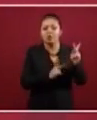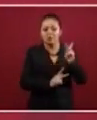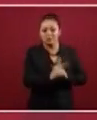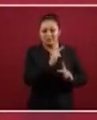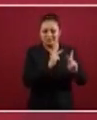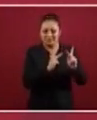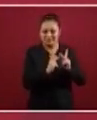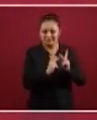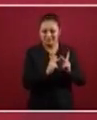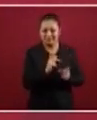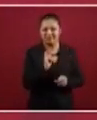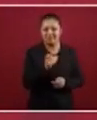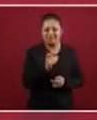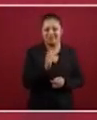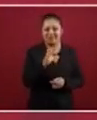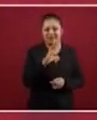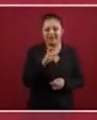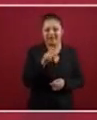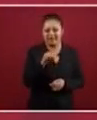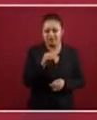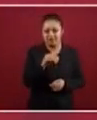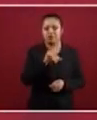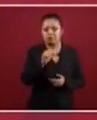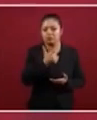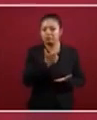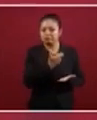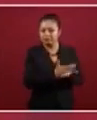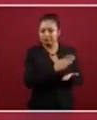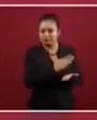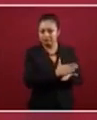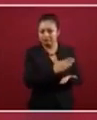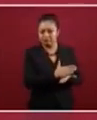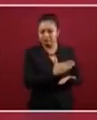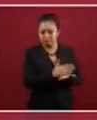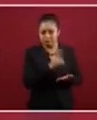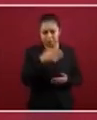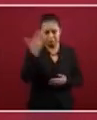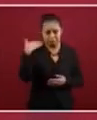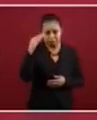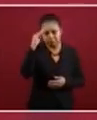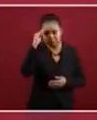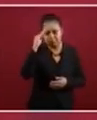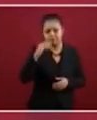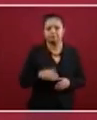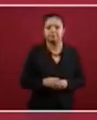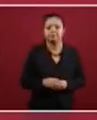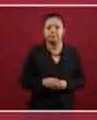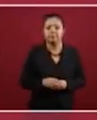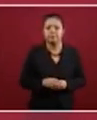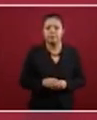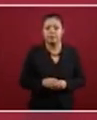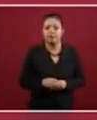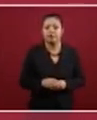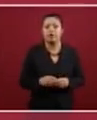Sigue sonando poco, dijo Ventura Gutiérrez, pero al menos es oxígeno puro para estos adultos mayores, mi querido.